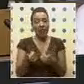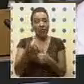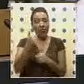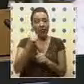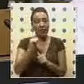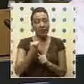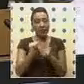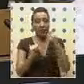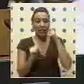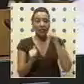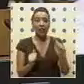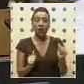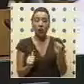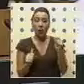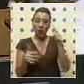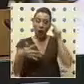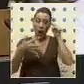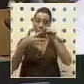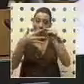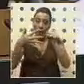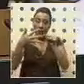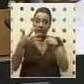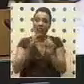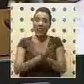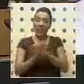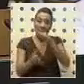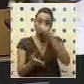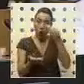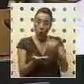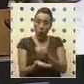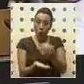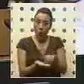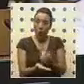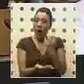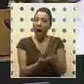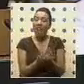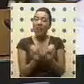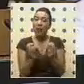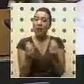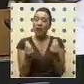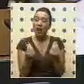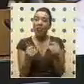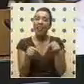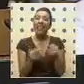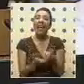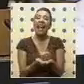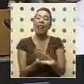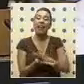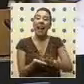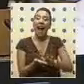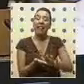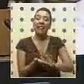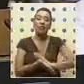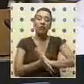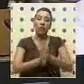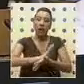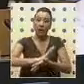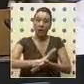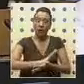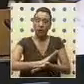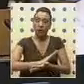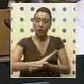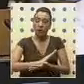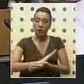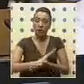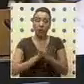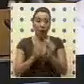desafío que implica cumplir con estos objetivos. Terminar con el lucro, tener educación de calidad y que ésta sea gratuita de manera universal. A